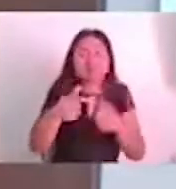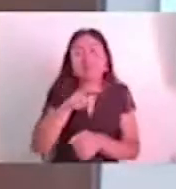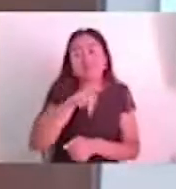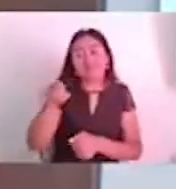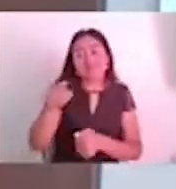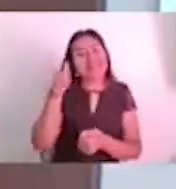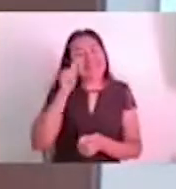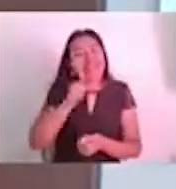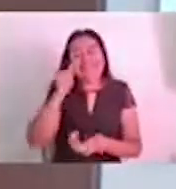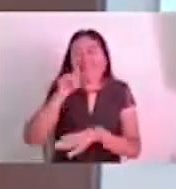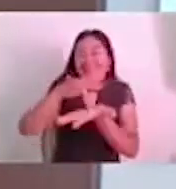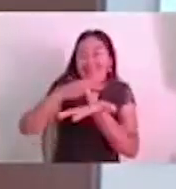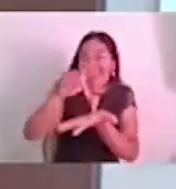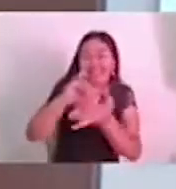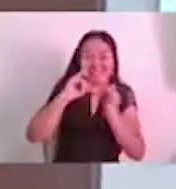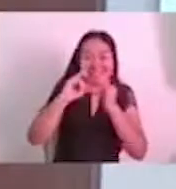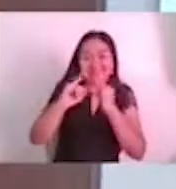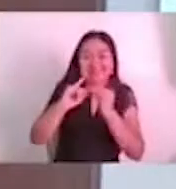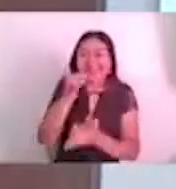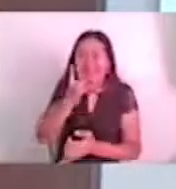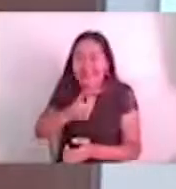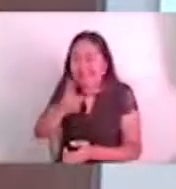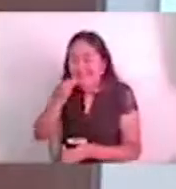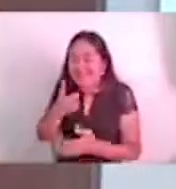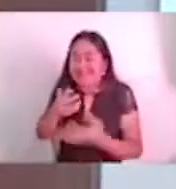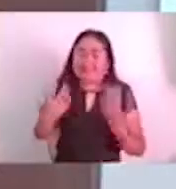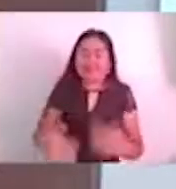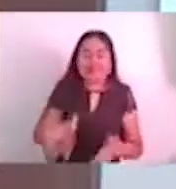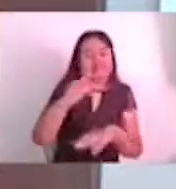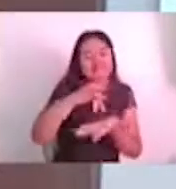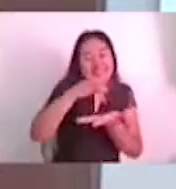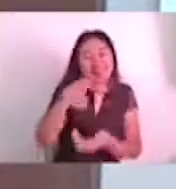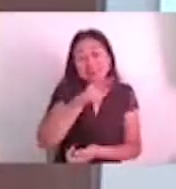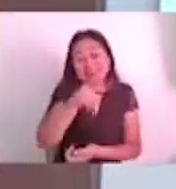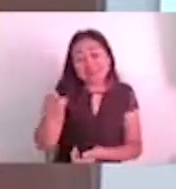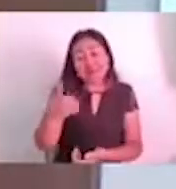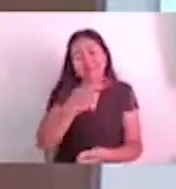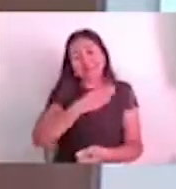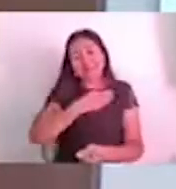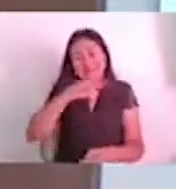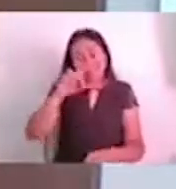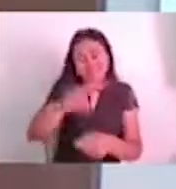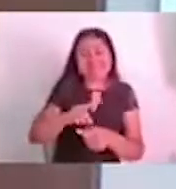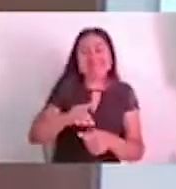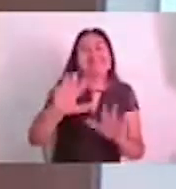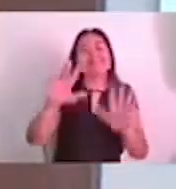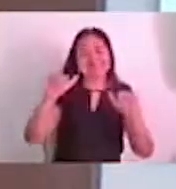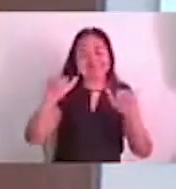agradecimiento de su excelente traducción. Que tengan muy buena mañana y nos vemos pronto.